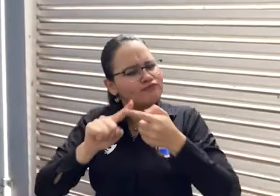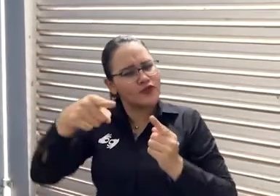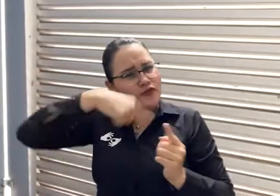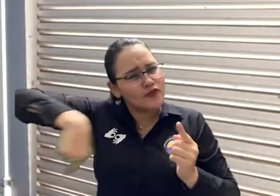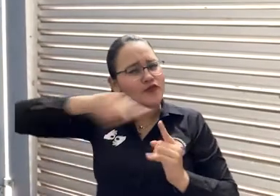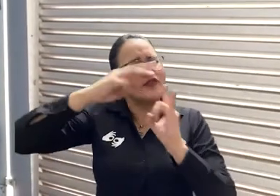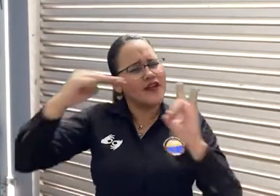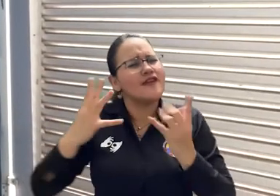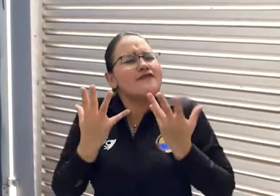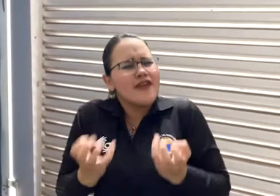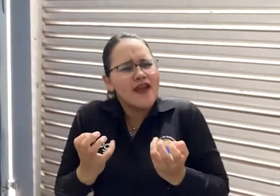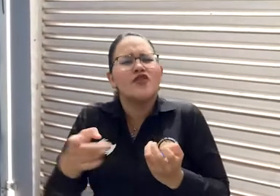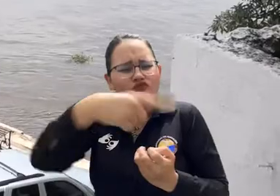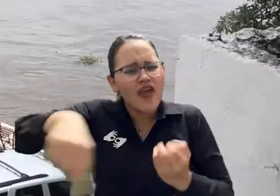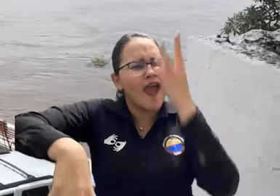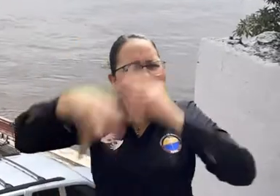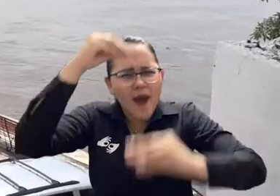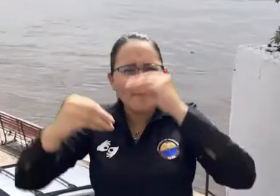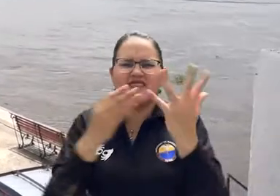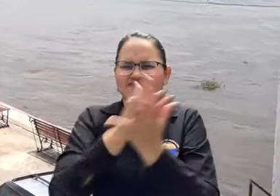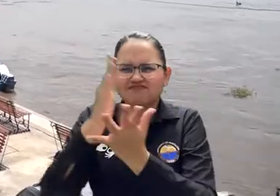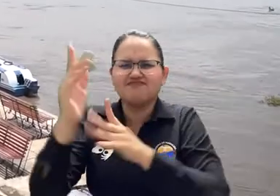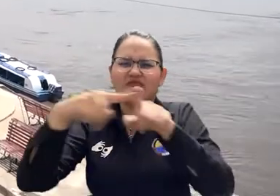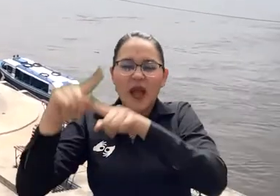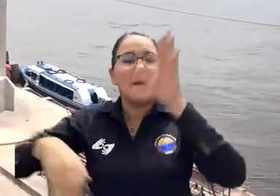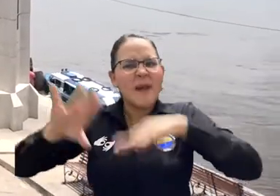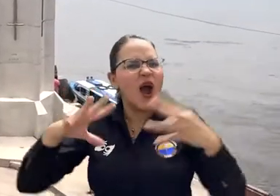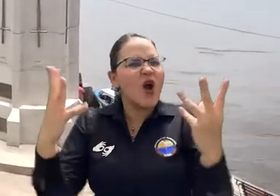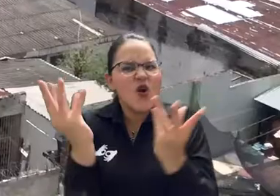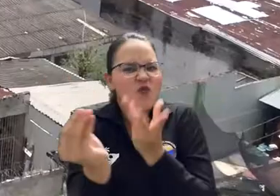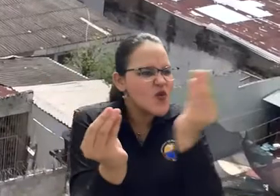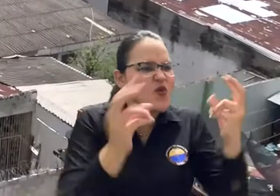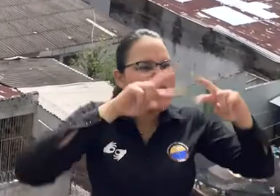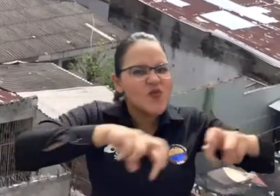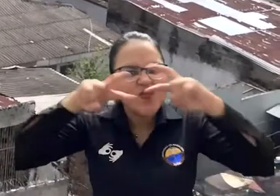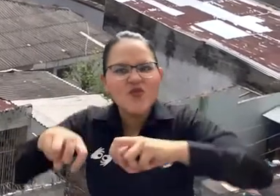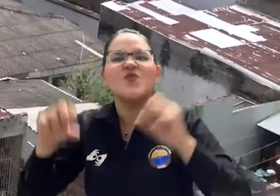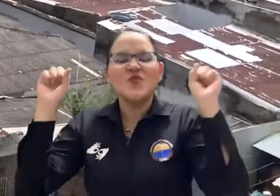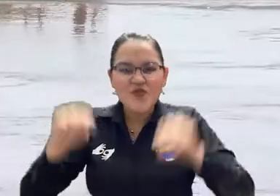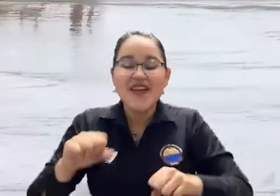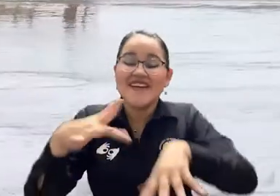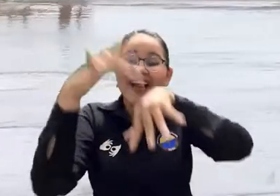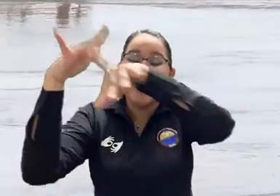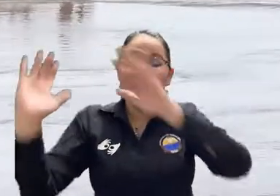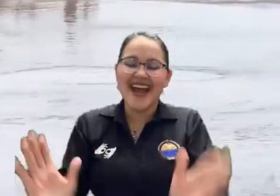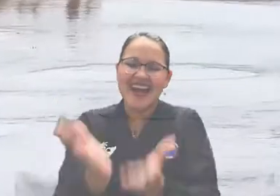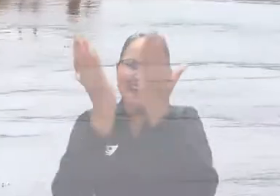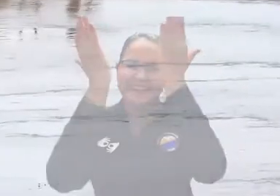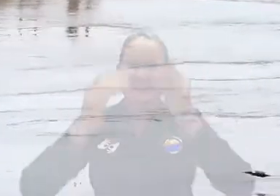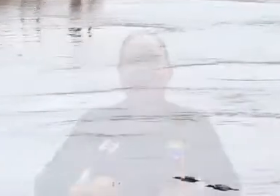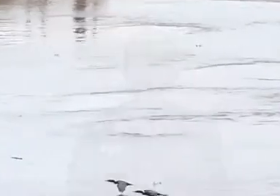en el banco, llevando la oferta académica y capacidad investigativa para apoyar el desarrollo del municipio.